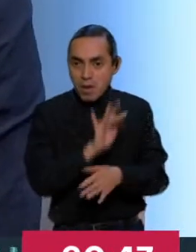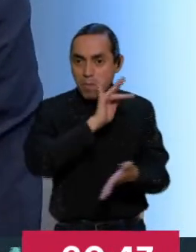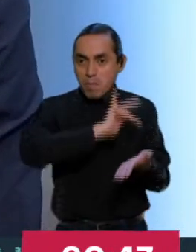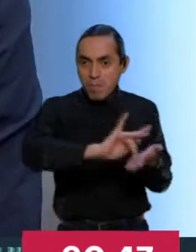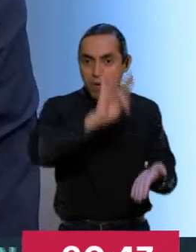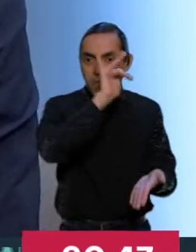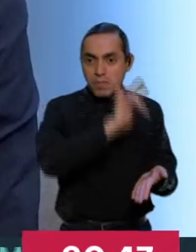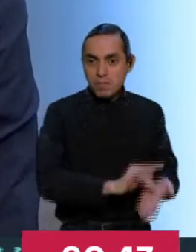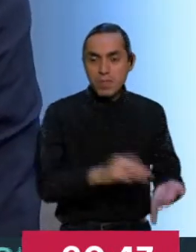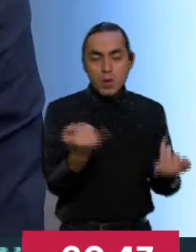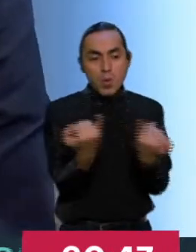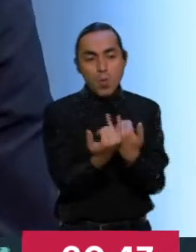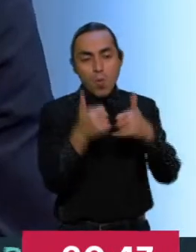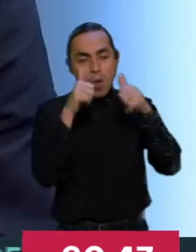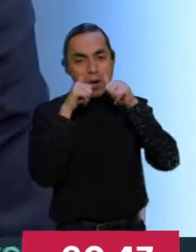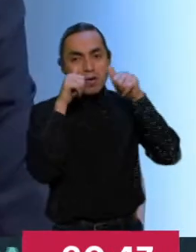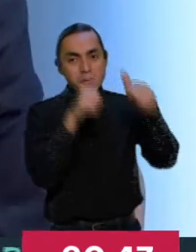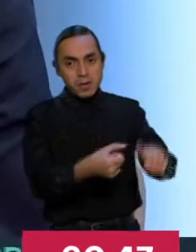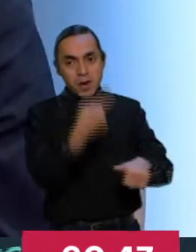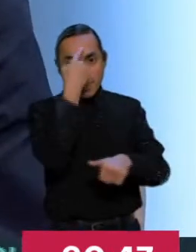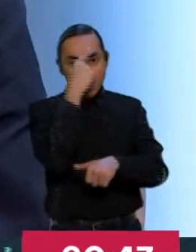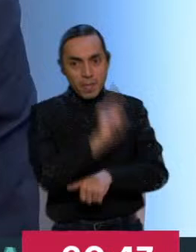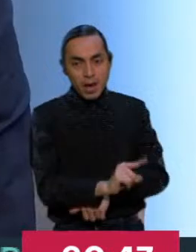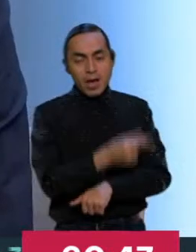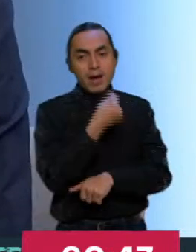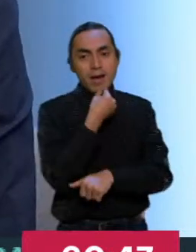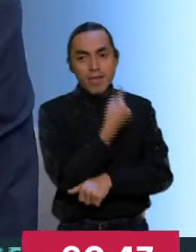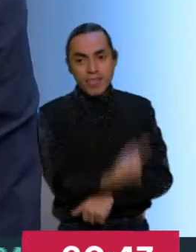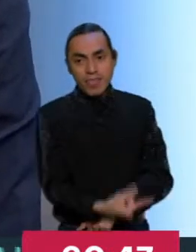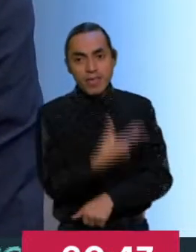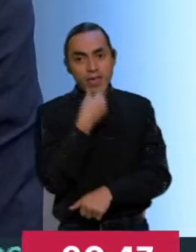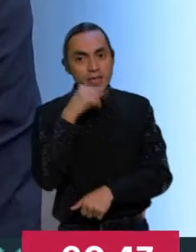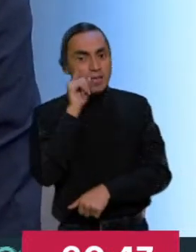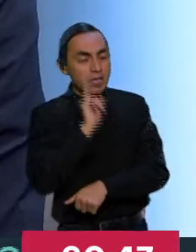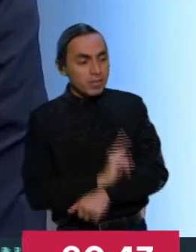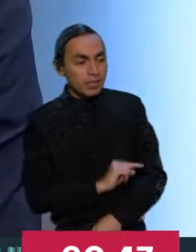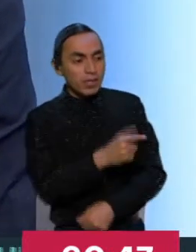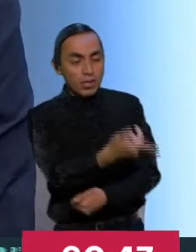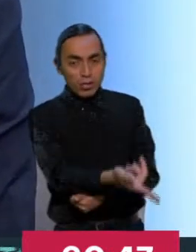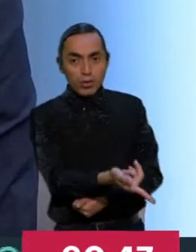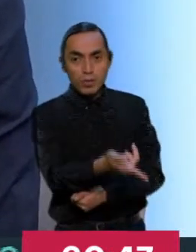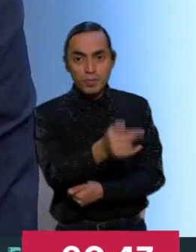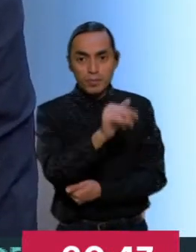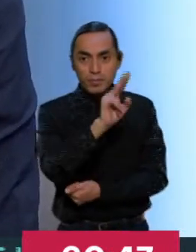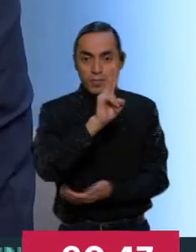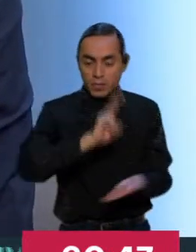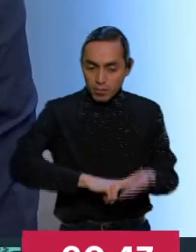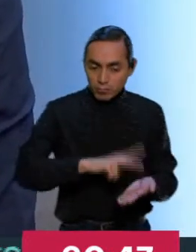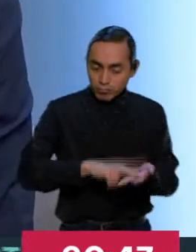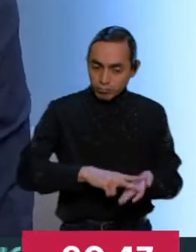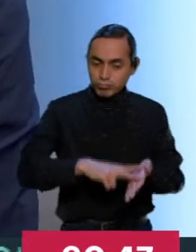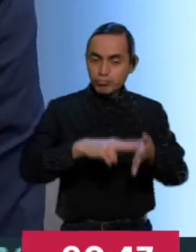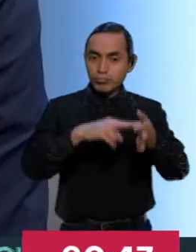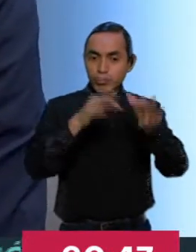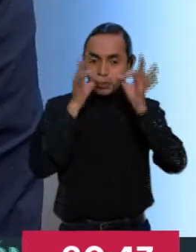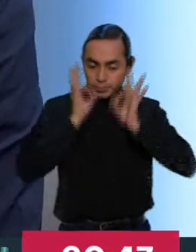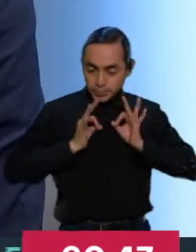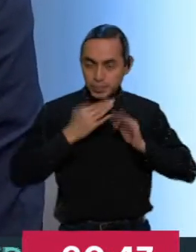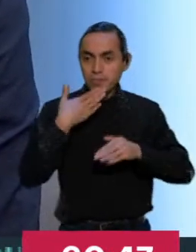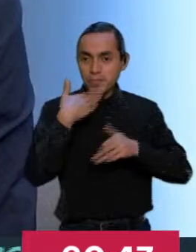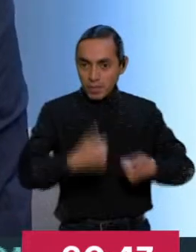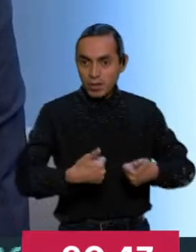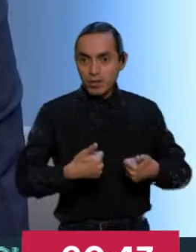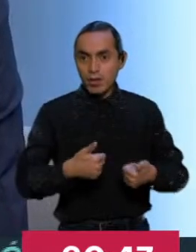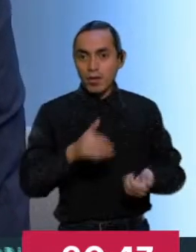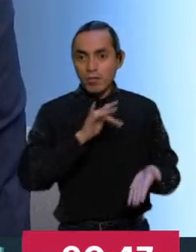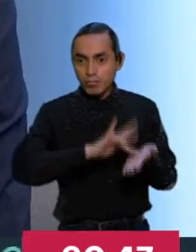y escucharles. Yo creo que para niñas y niños, para cualquiera de nosotros que nos escuchen, que nos validen, que nos puedan dar soporte, es